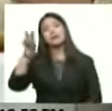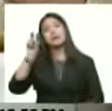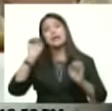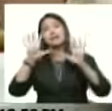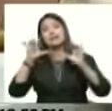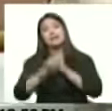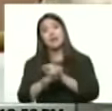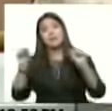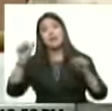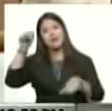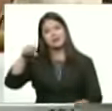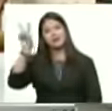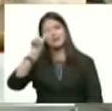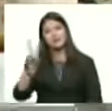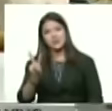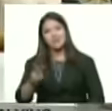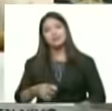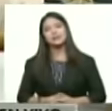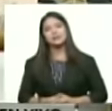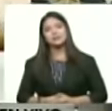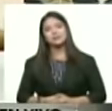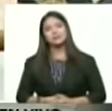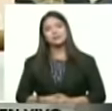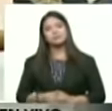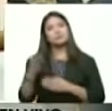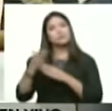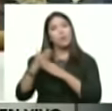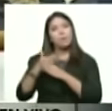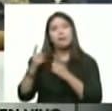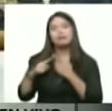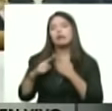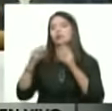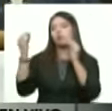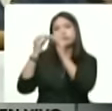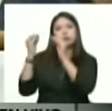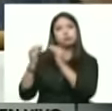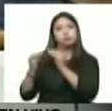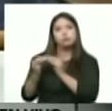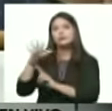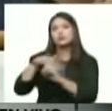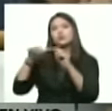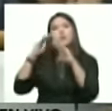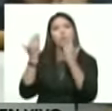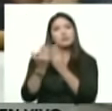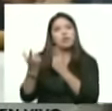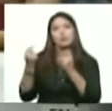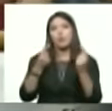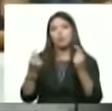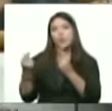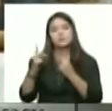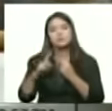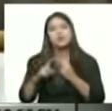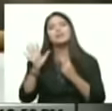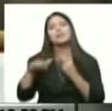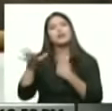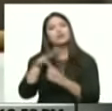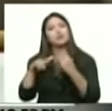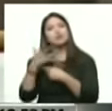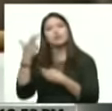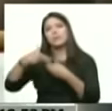mañana, hora de Venezuela, compartiendo criterios sobre la situación mundial, sobre la situación del